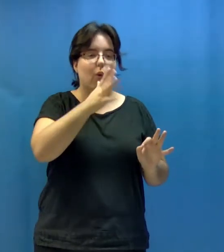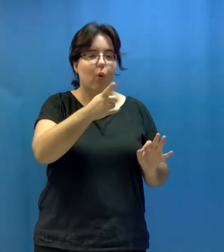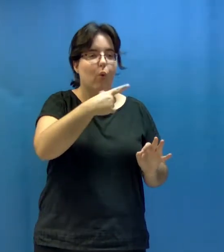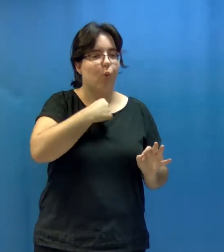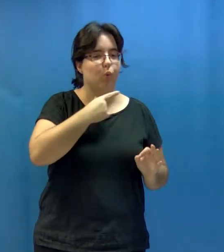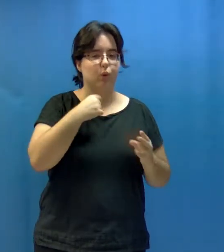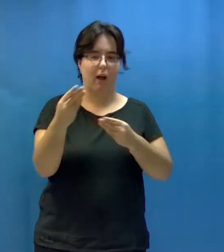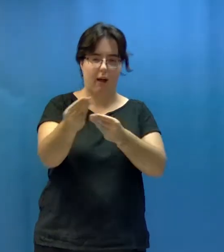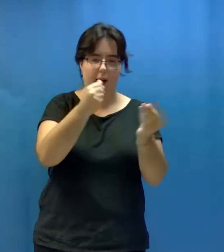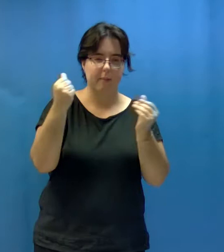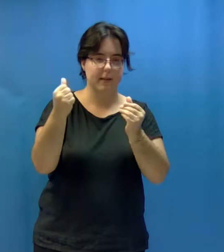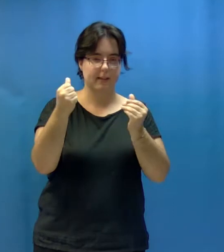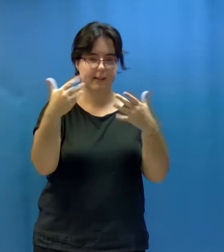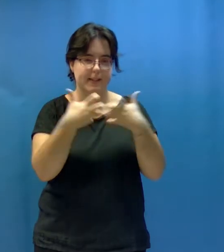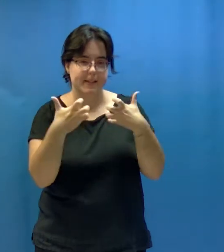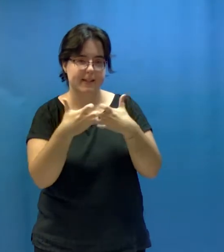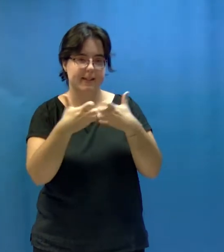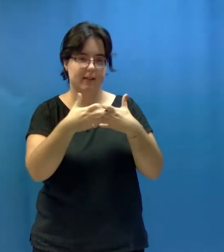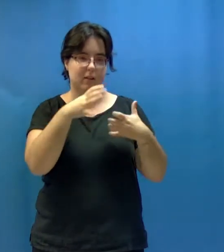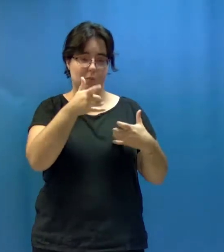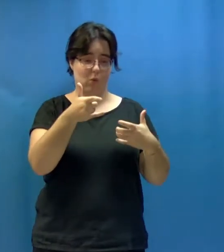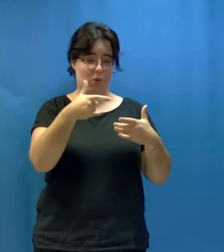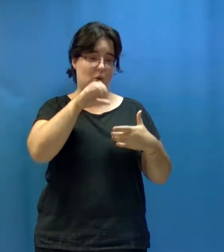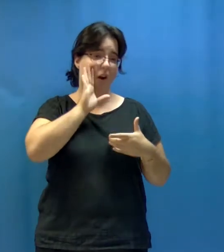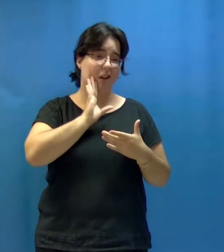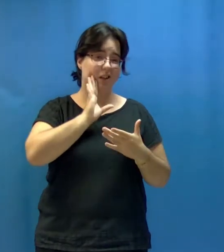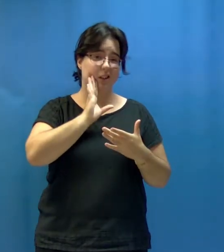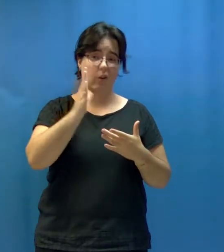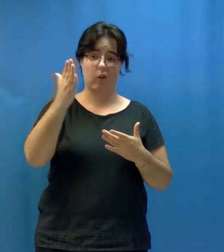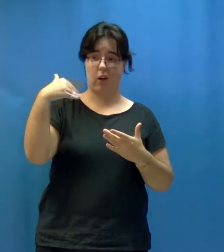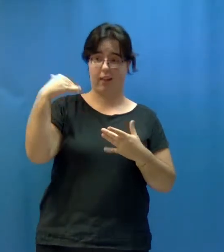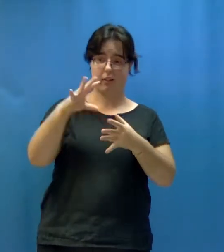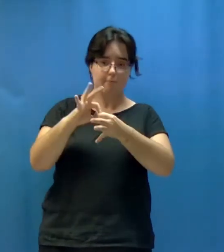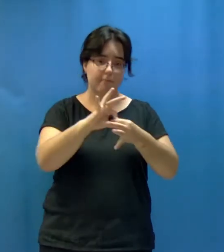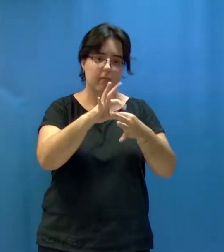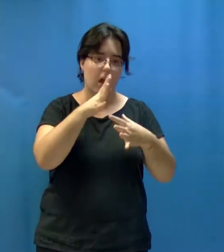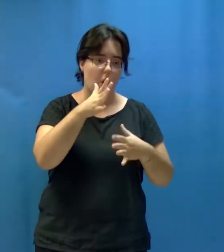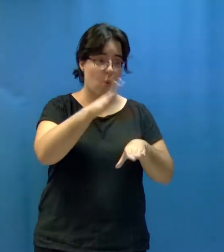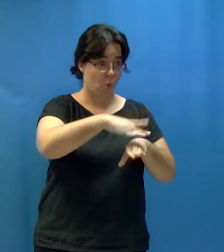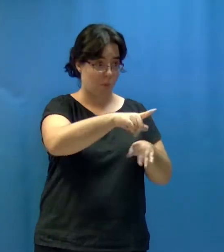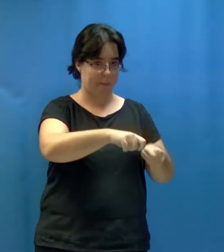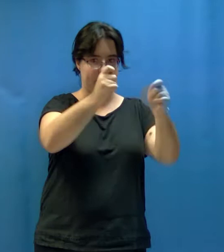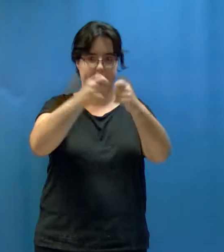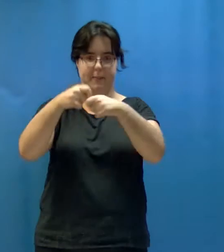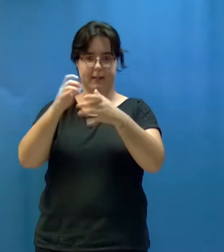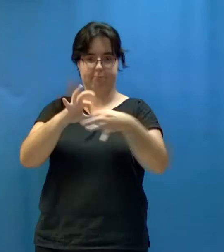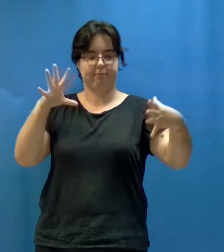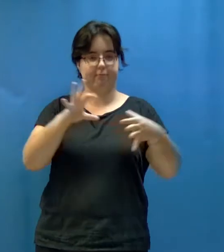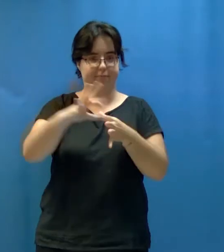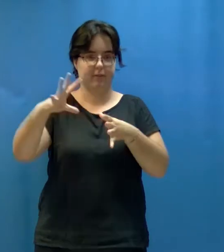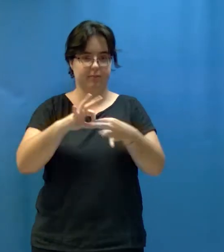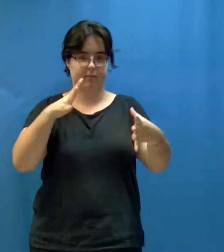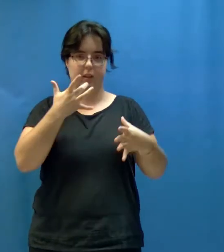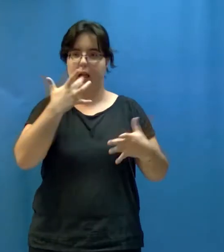abiertos a enfrentamientos en una sociedad castellonense que estaba mucho más unida antes que ahora. Han buscado enfrentar a los castellonenses en las